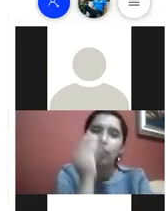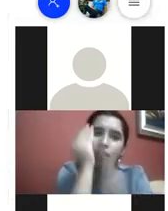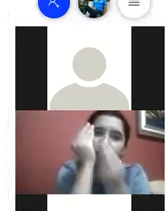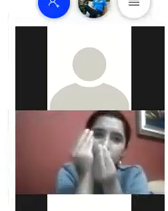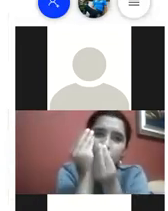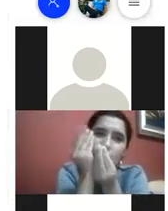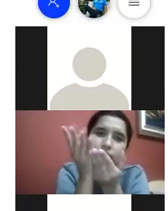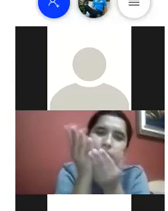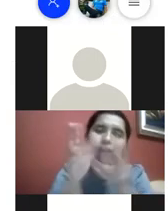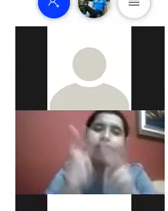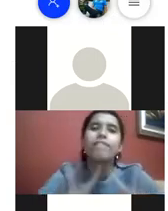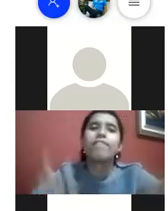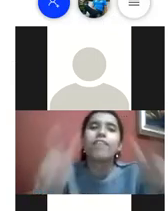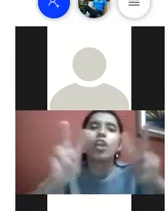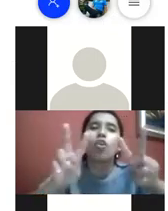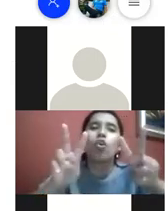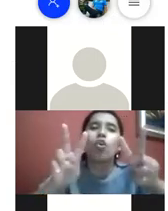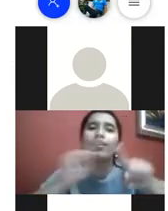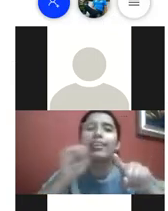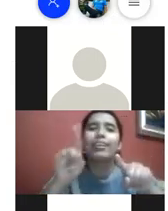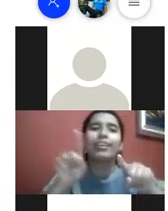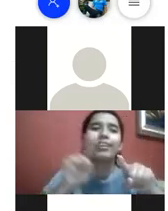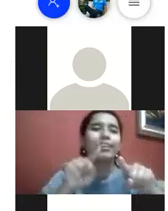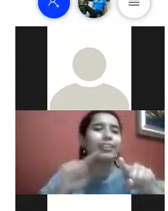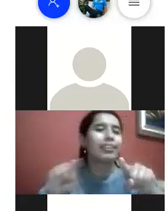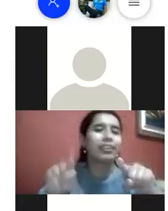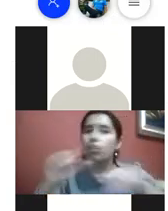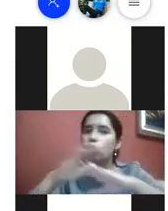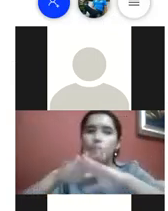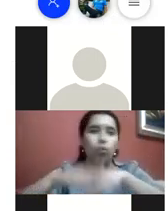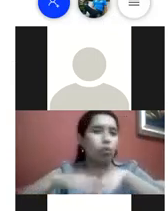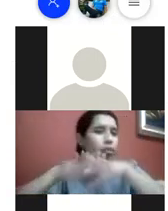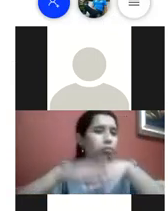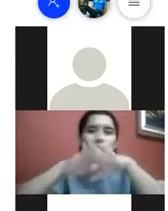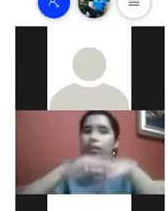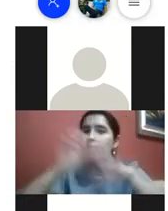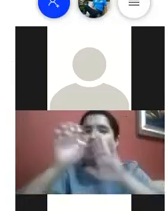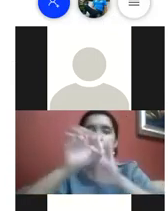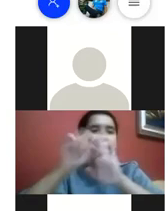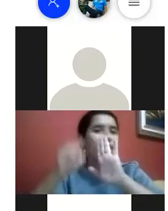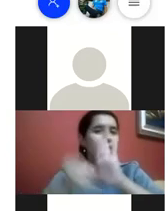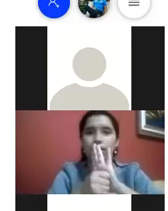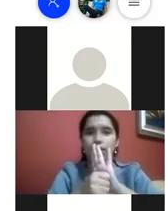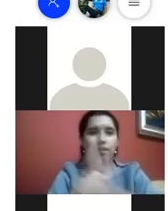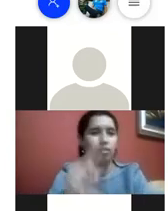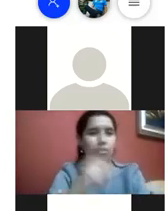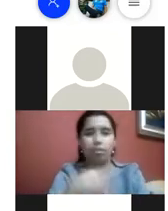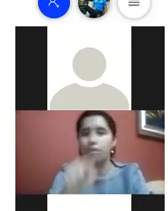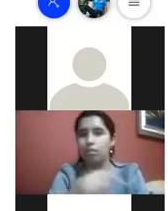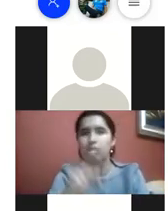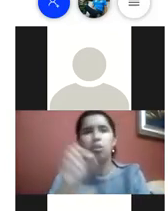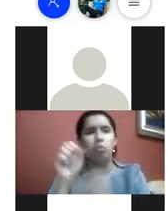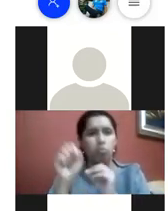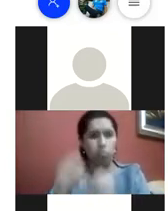el valor de Z que ustedes encuentran no depende en ningún momento del ejercicio. O sea que ustedes ya pueden tomarlo